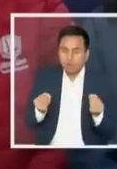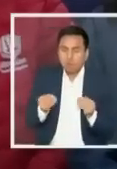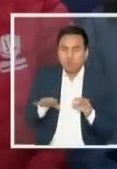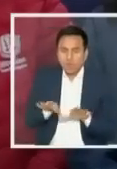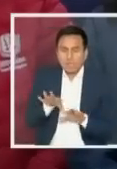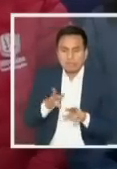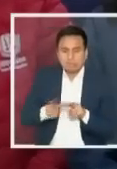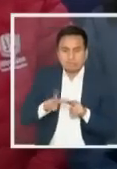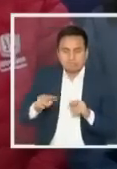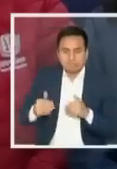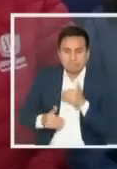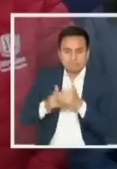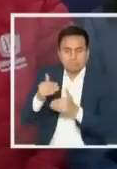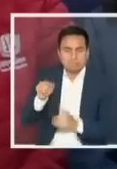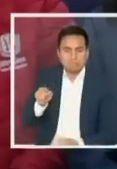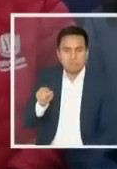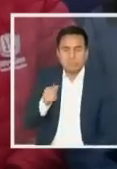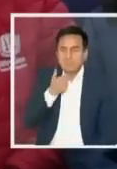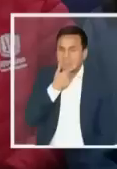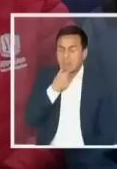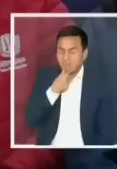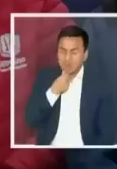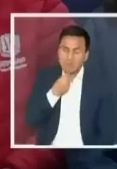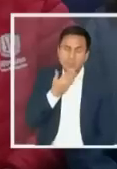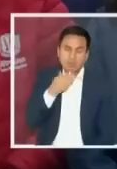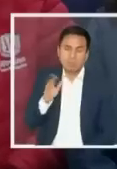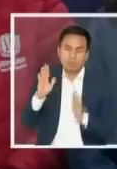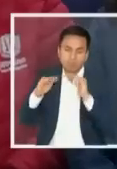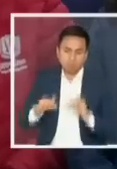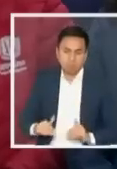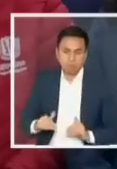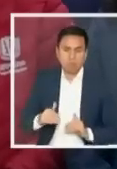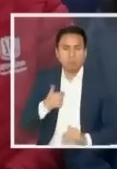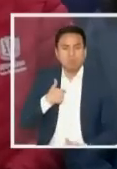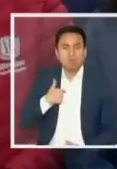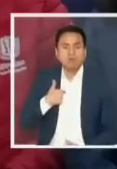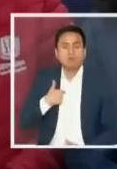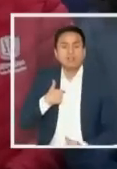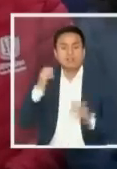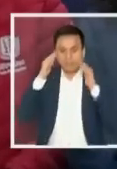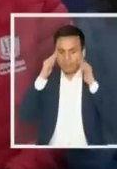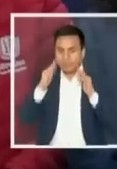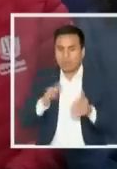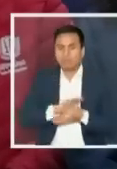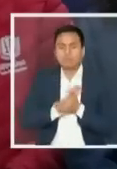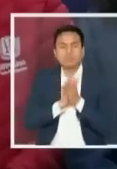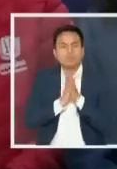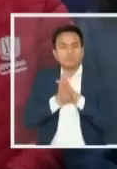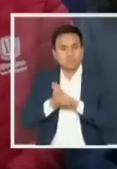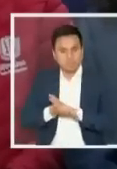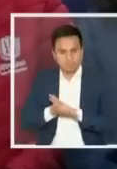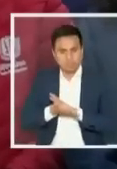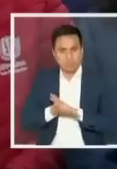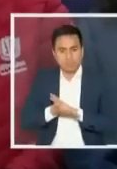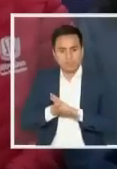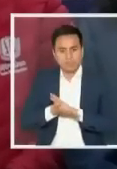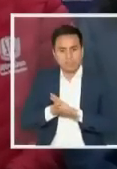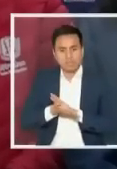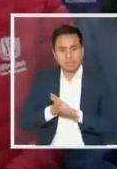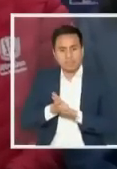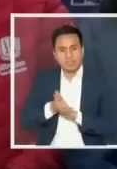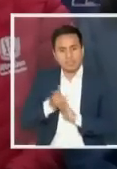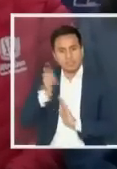mucho, mucho armarla. Y es muy fácil que se caiga. Yo por lo menos voy a estar dedicado totalmente en ese